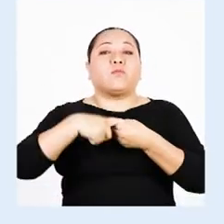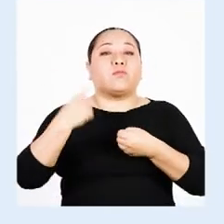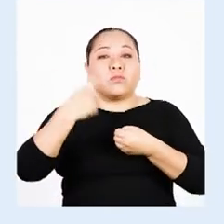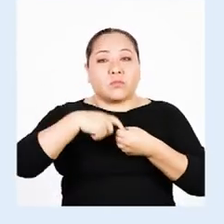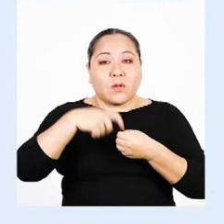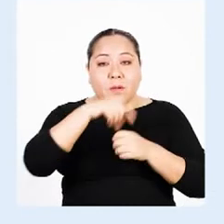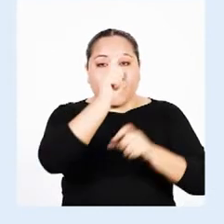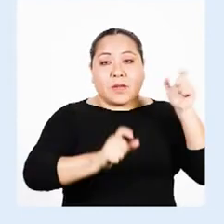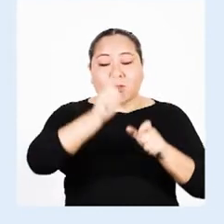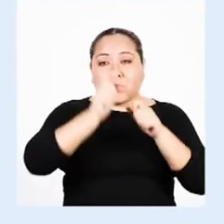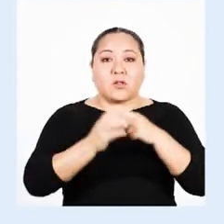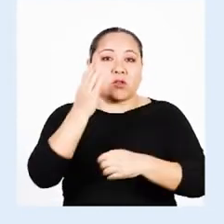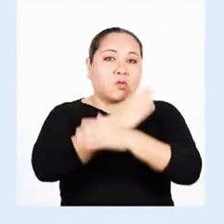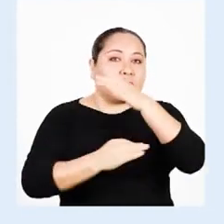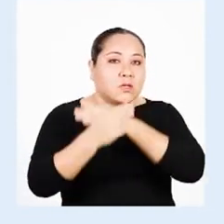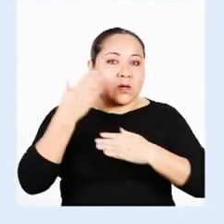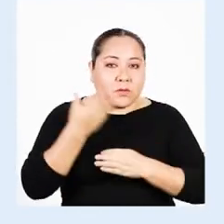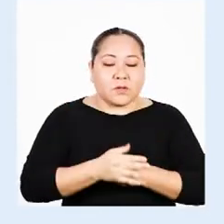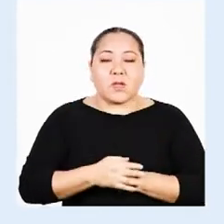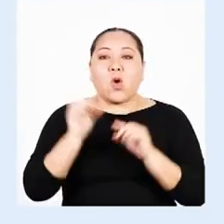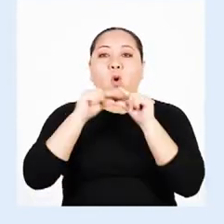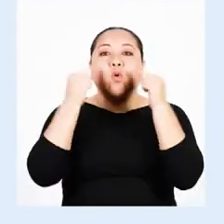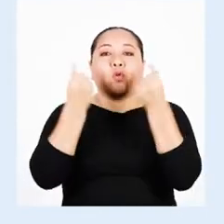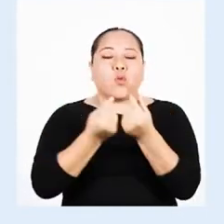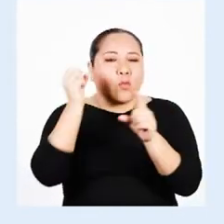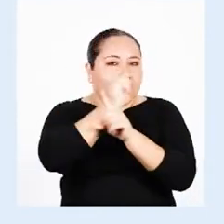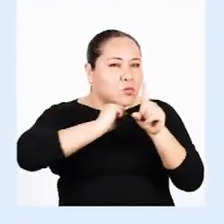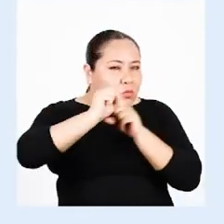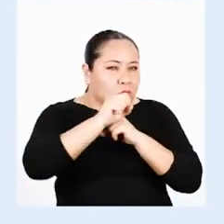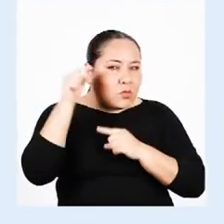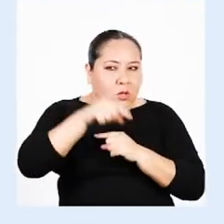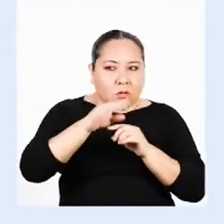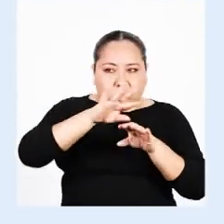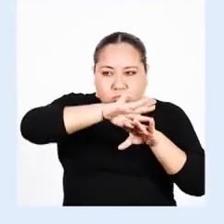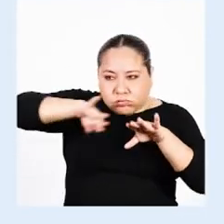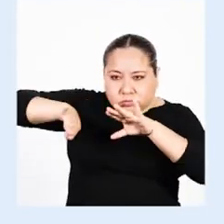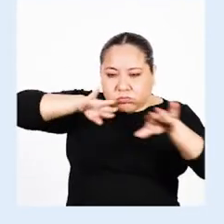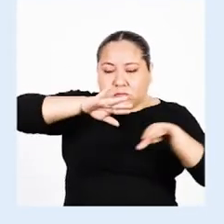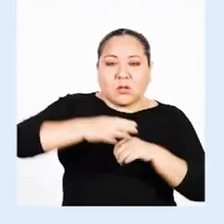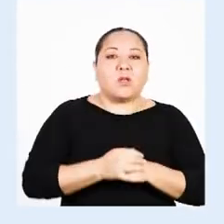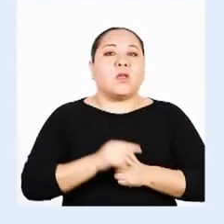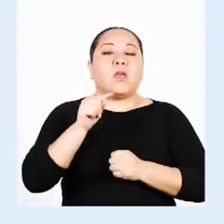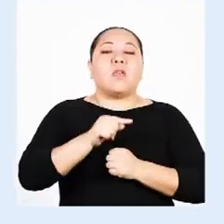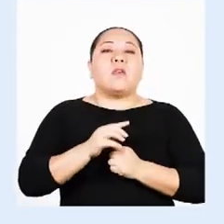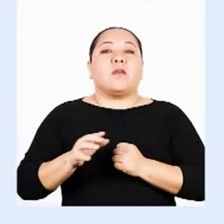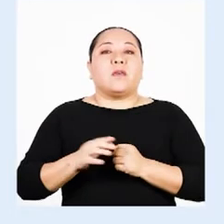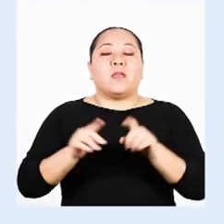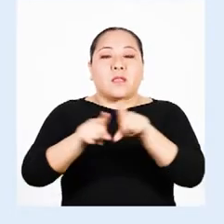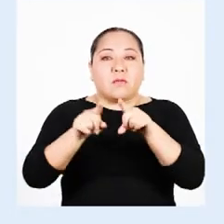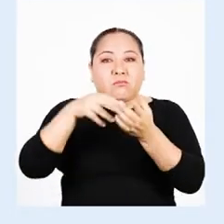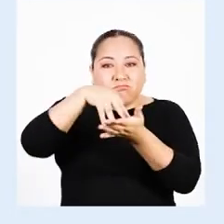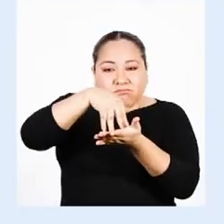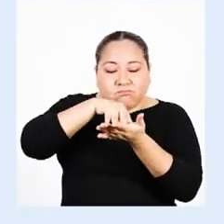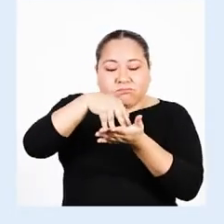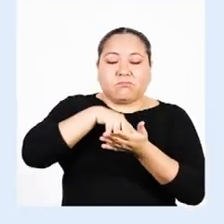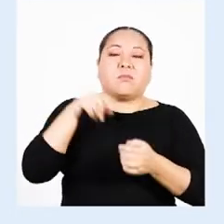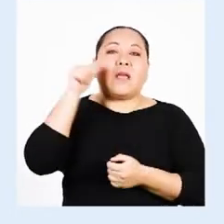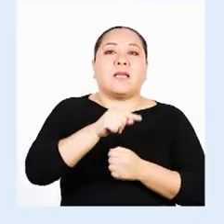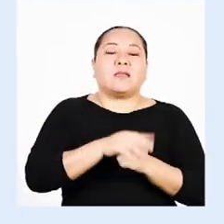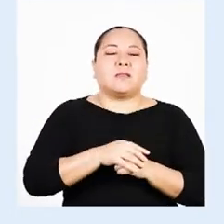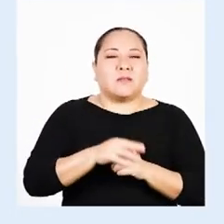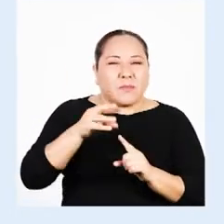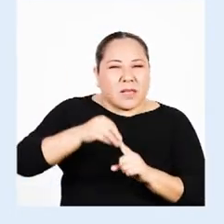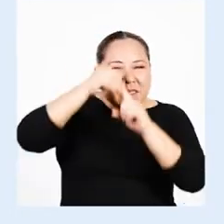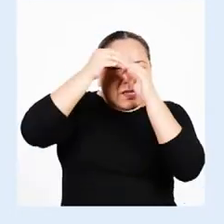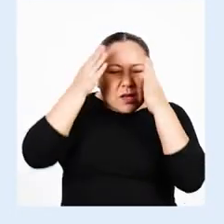que incorpora a las personas con discapacidad, grupos sociales excluidos, marginados y